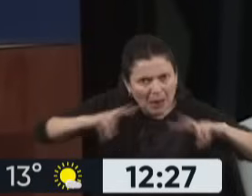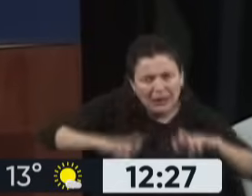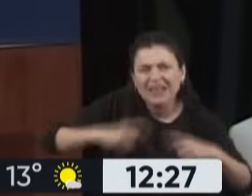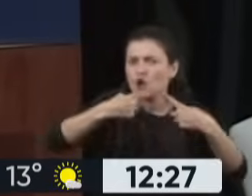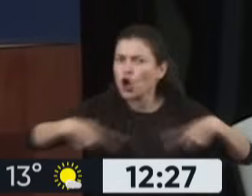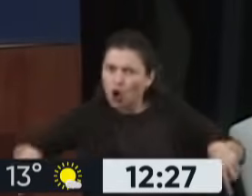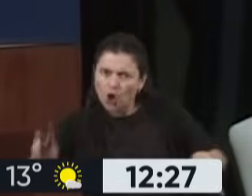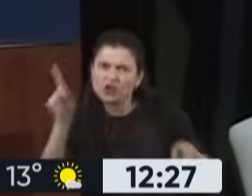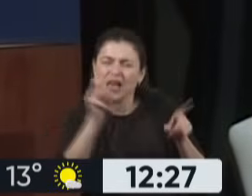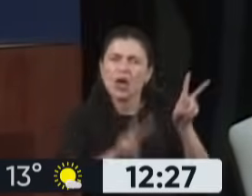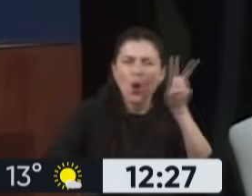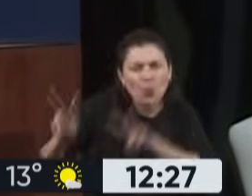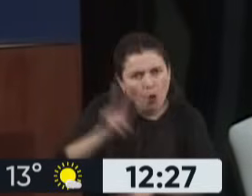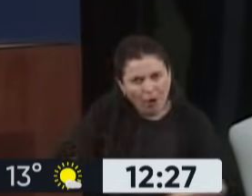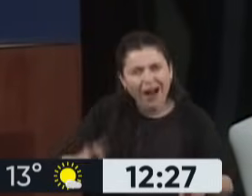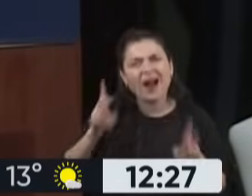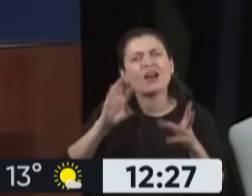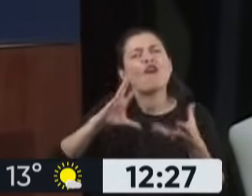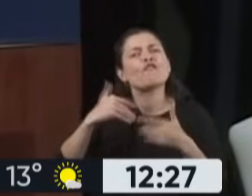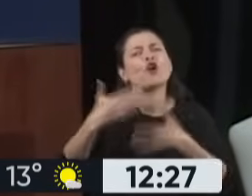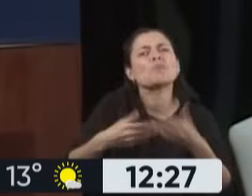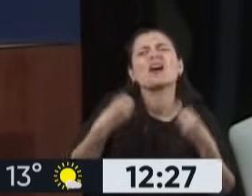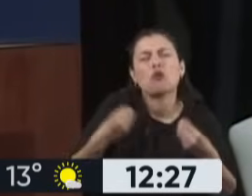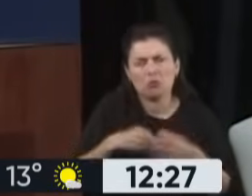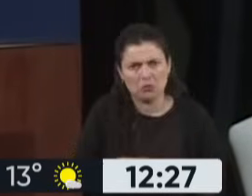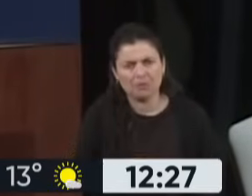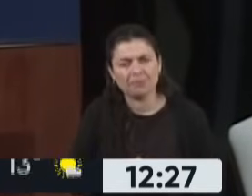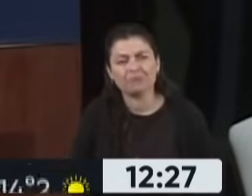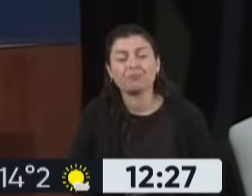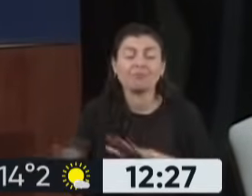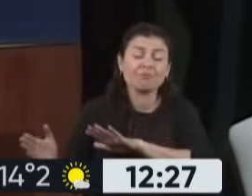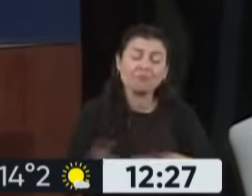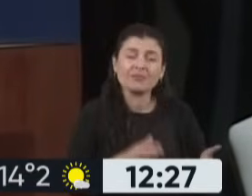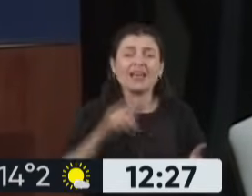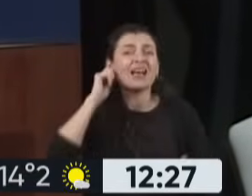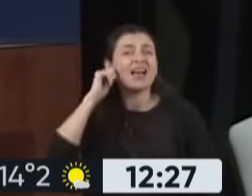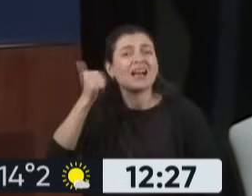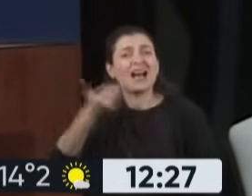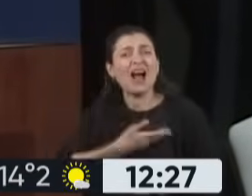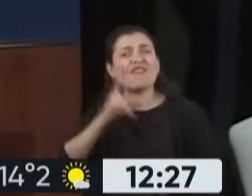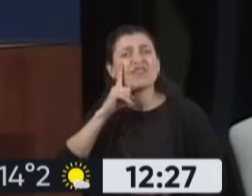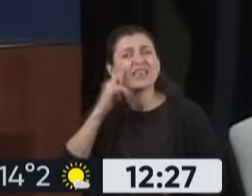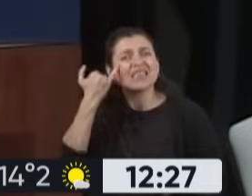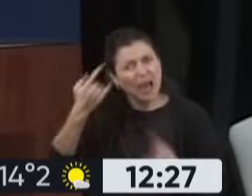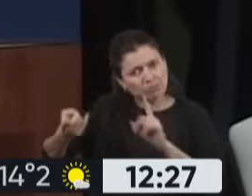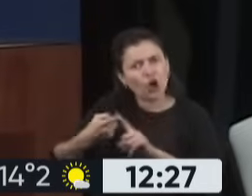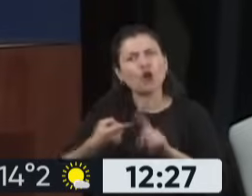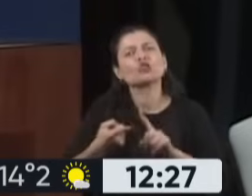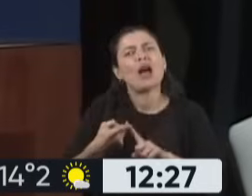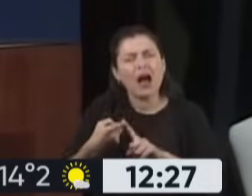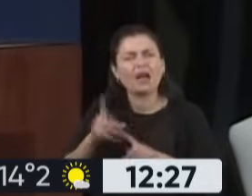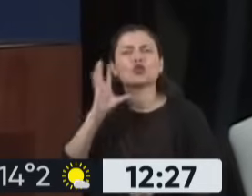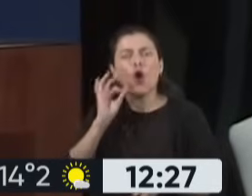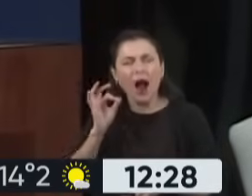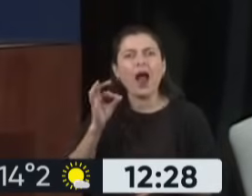preguntarles si tuvieron contacto con el GAFI o el Fondo Monetario Internacional u organismos para justamente